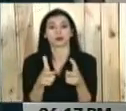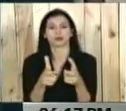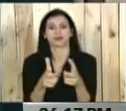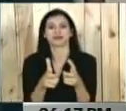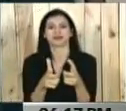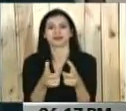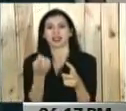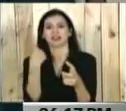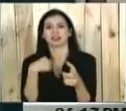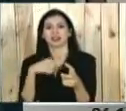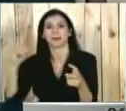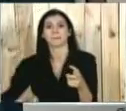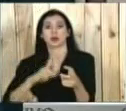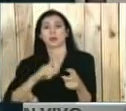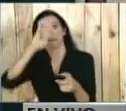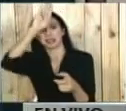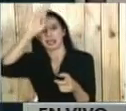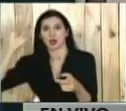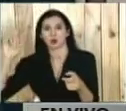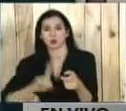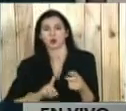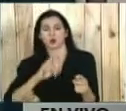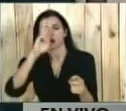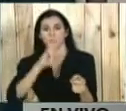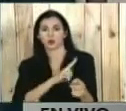Monseñor Chelli ha sido bien positiva.